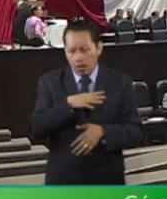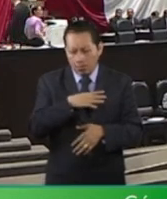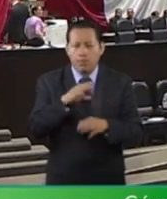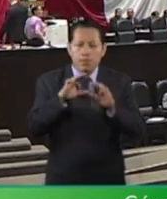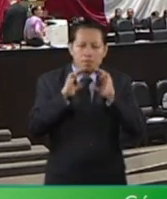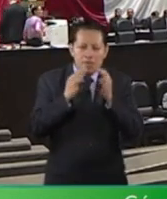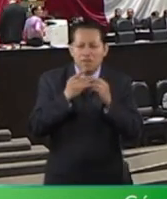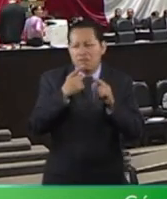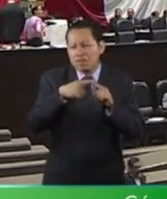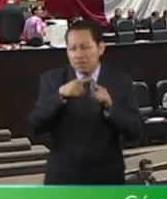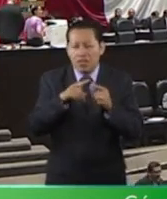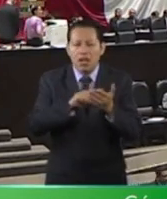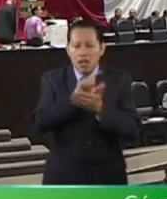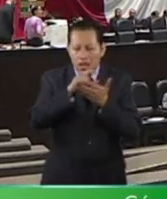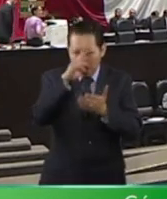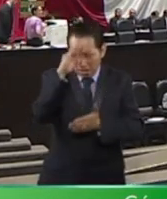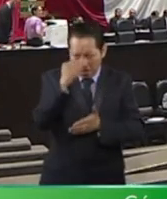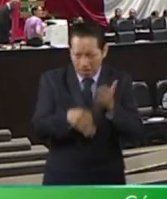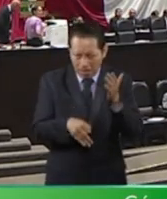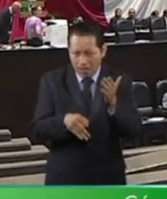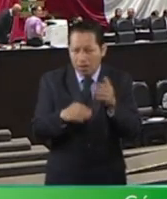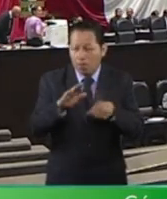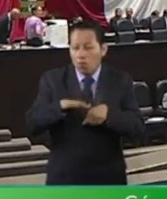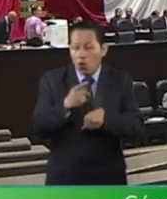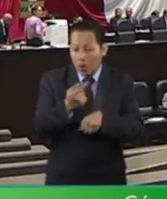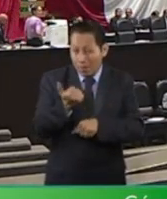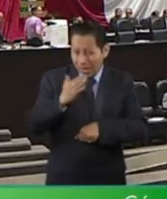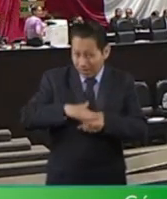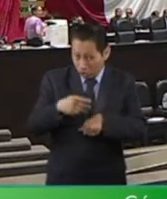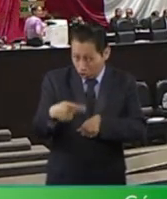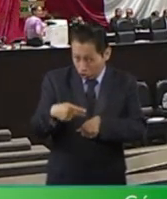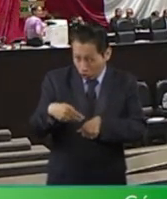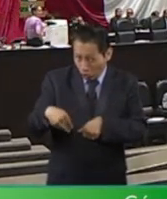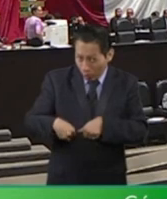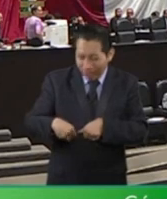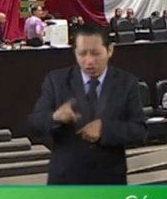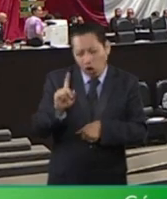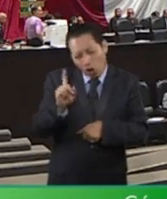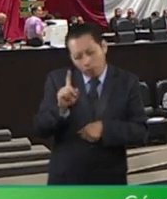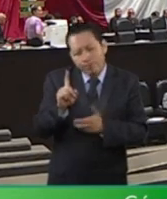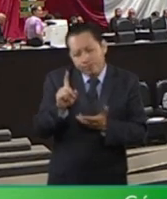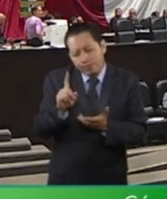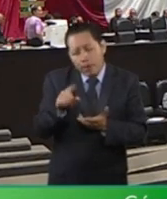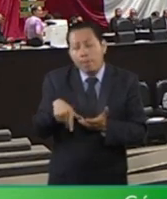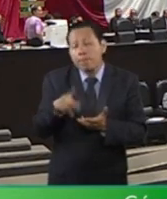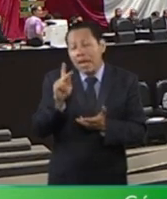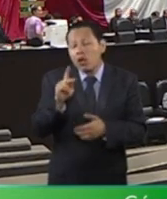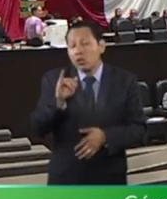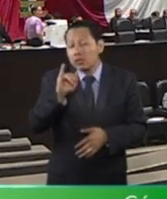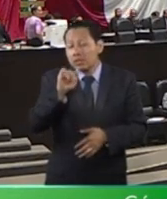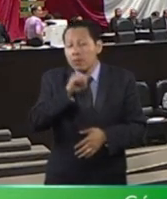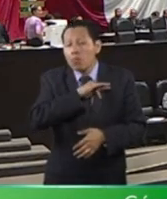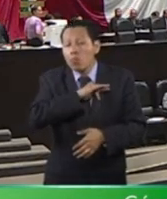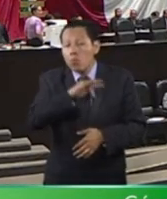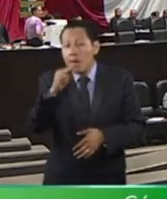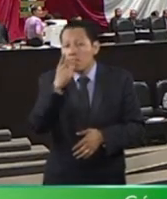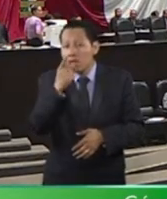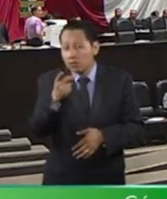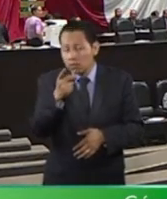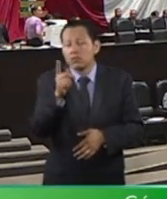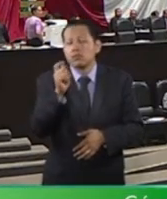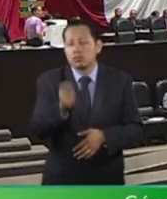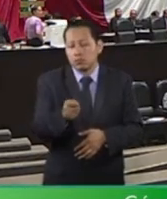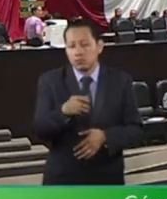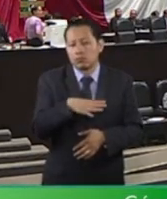vida comunitaria no son producto de la actual administración. Sin embargo, lo que sí podemos, sin equívocos, es